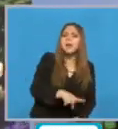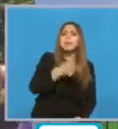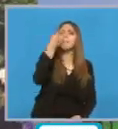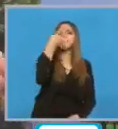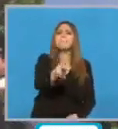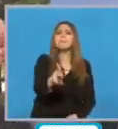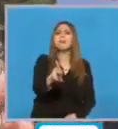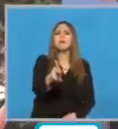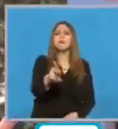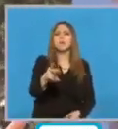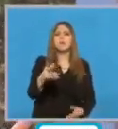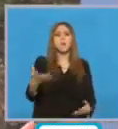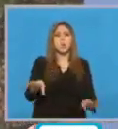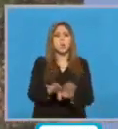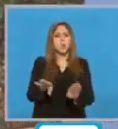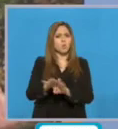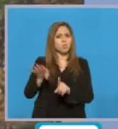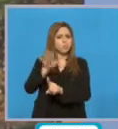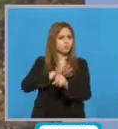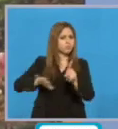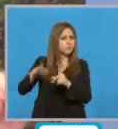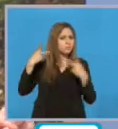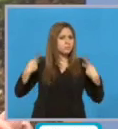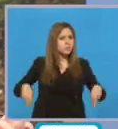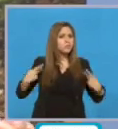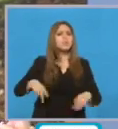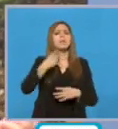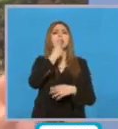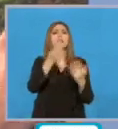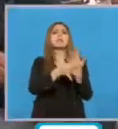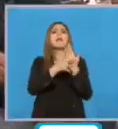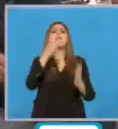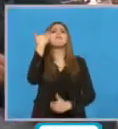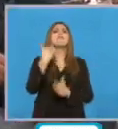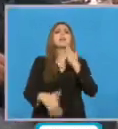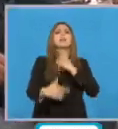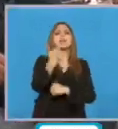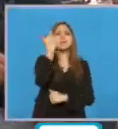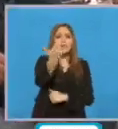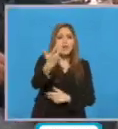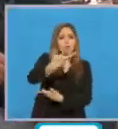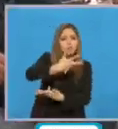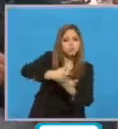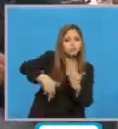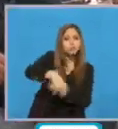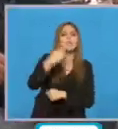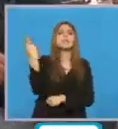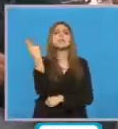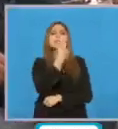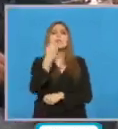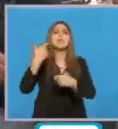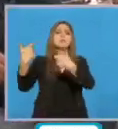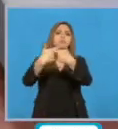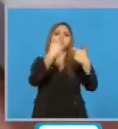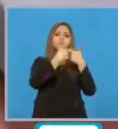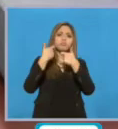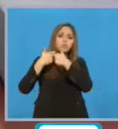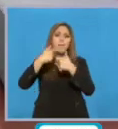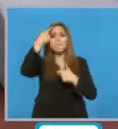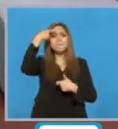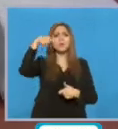un detallito en todo esto. ¿Hace falta dinero? Ustedes necesitan Sí, así la es. colaboración de todos para poder